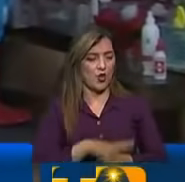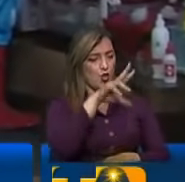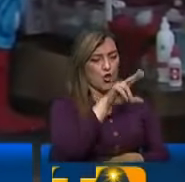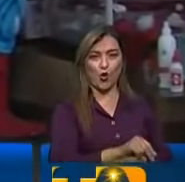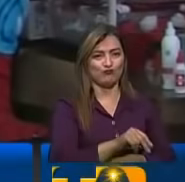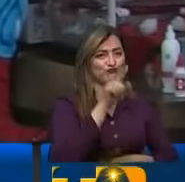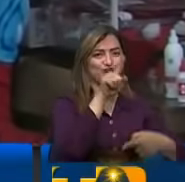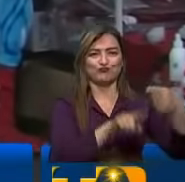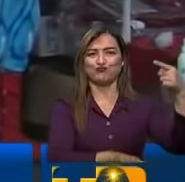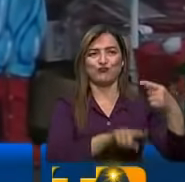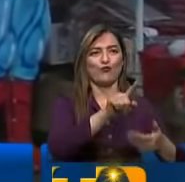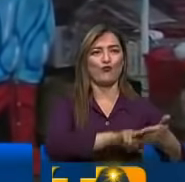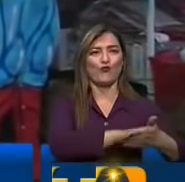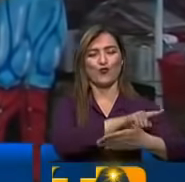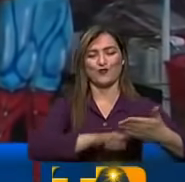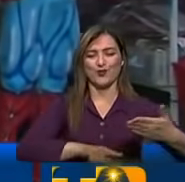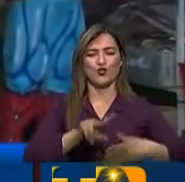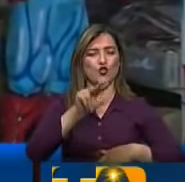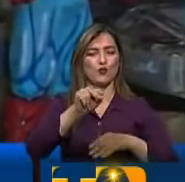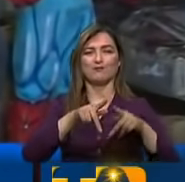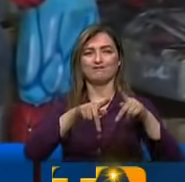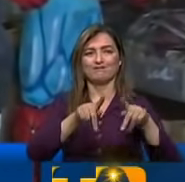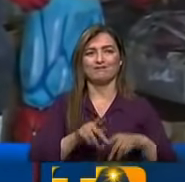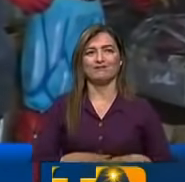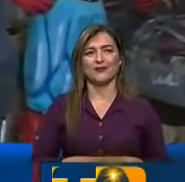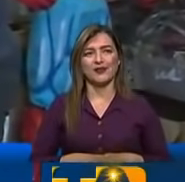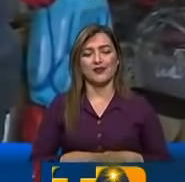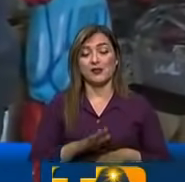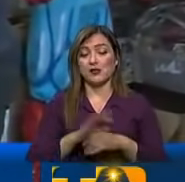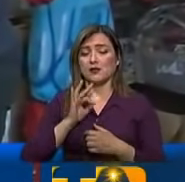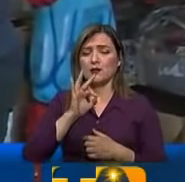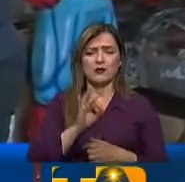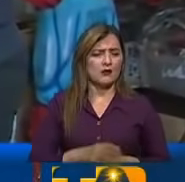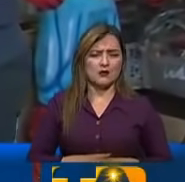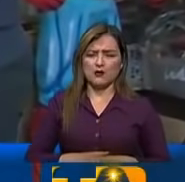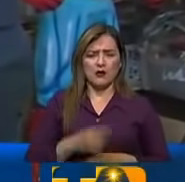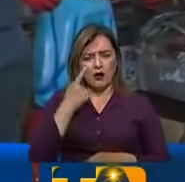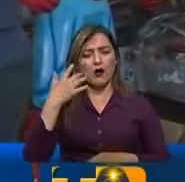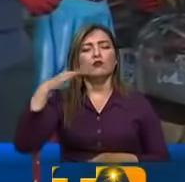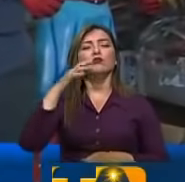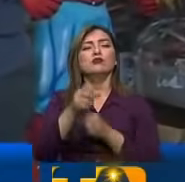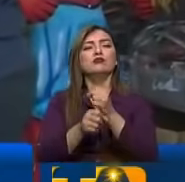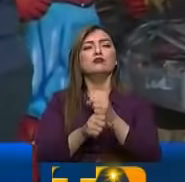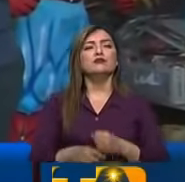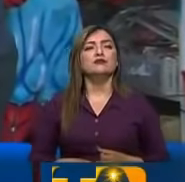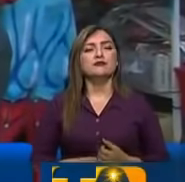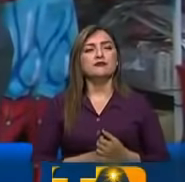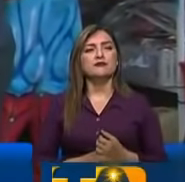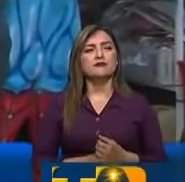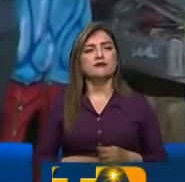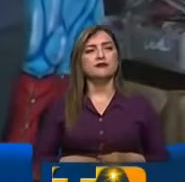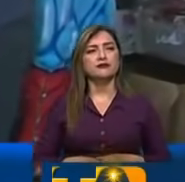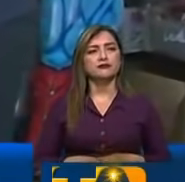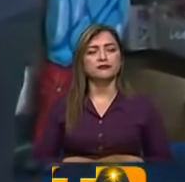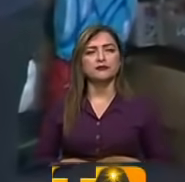permitida. No es a través del contexto de la pandemia, esta normativa ya existía en años anteriores. Sin embargo,